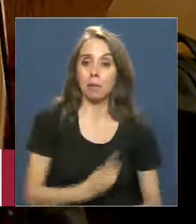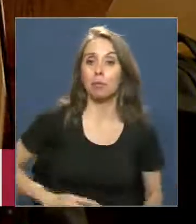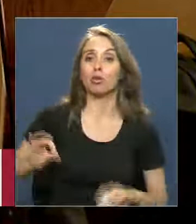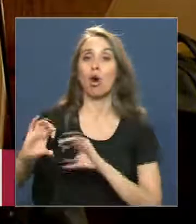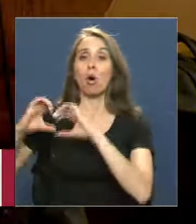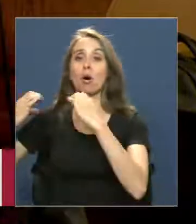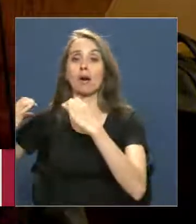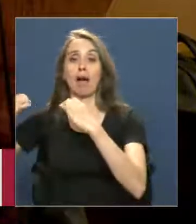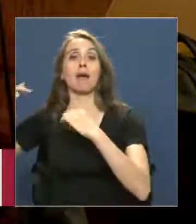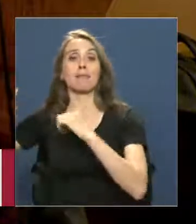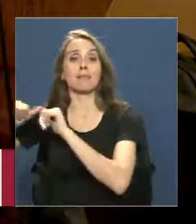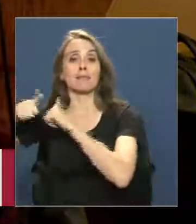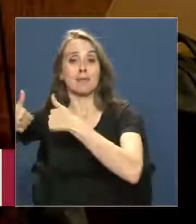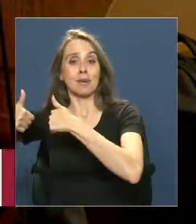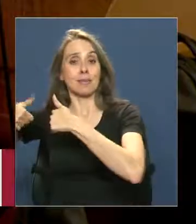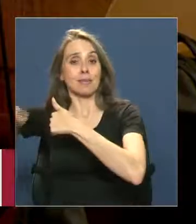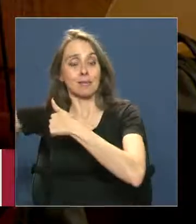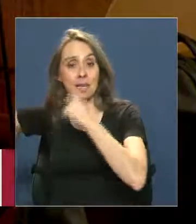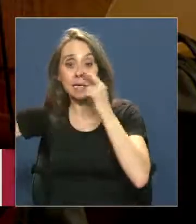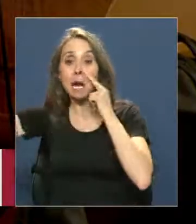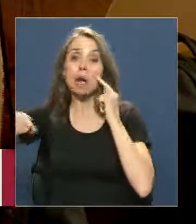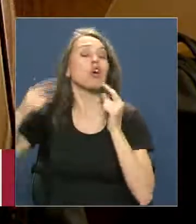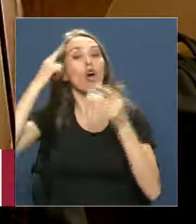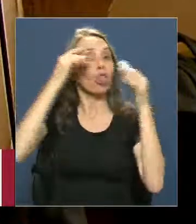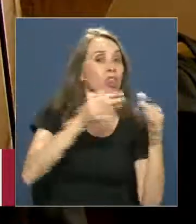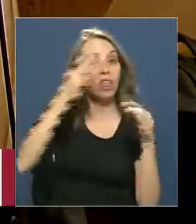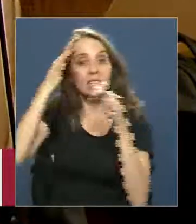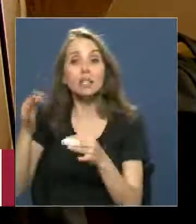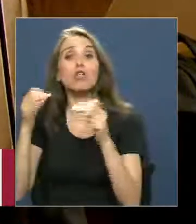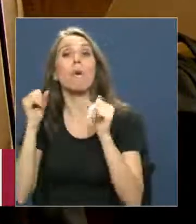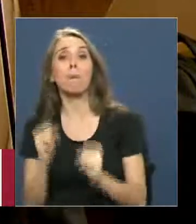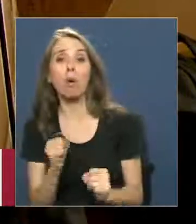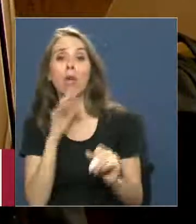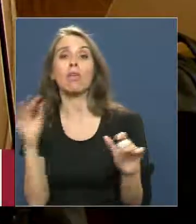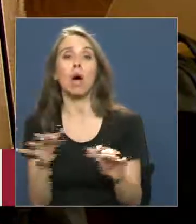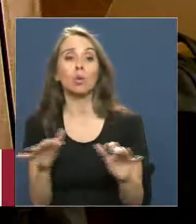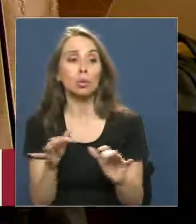del Senado hayan resuelto que es posible utilizar